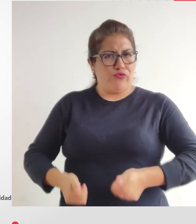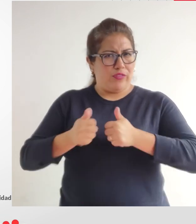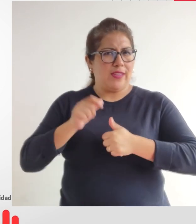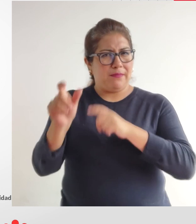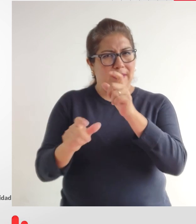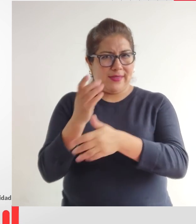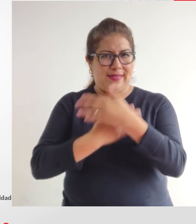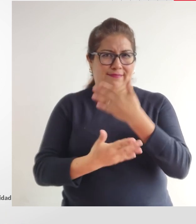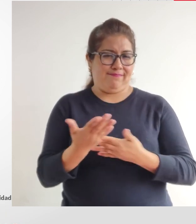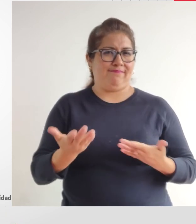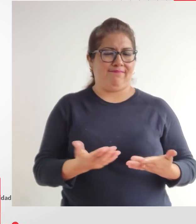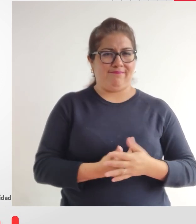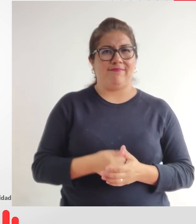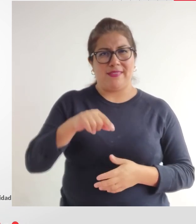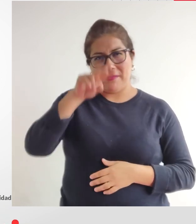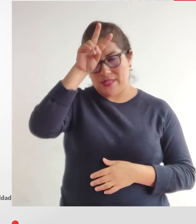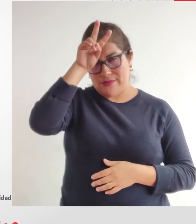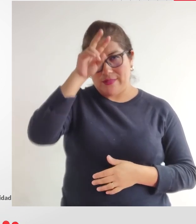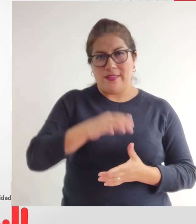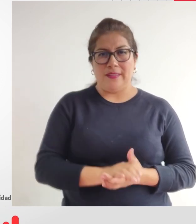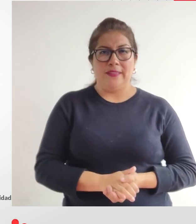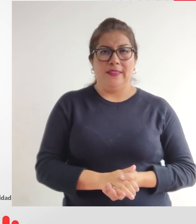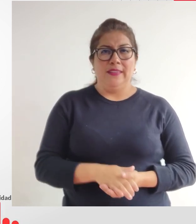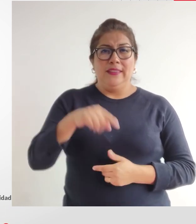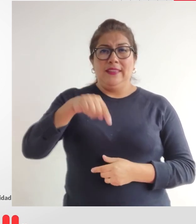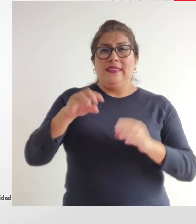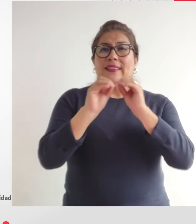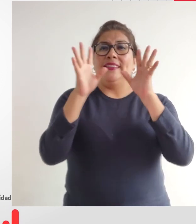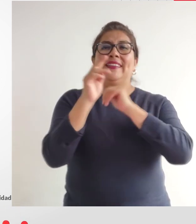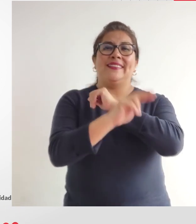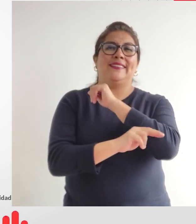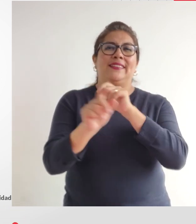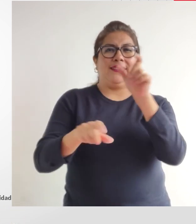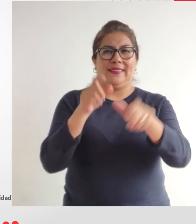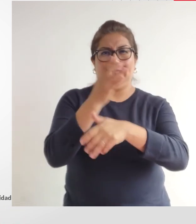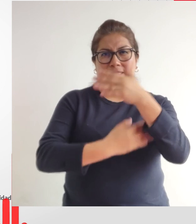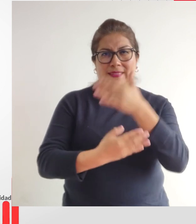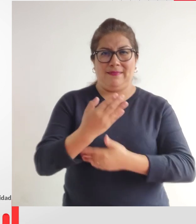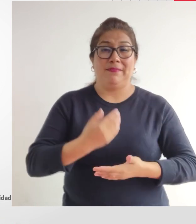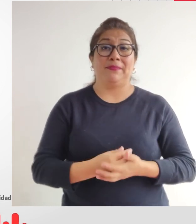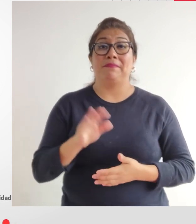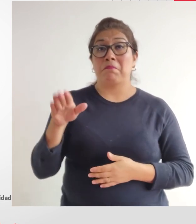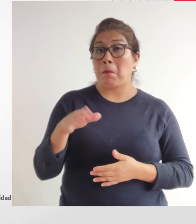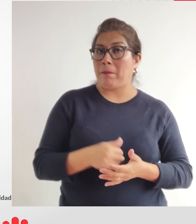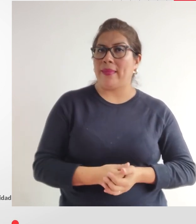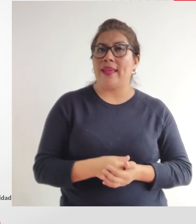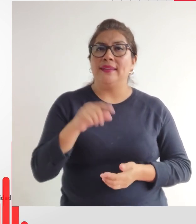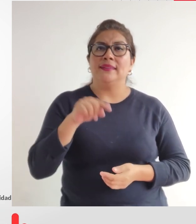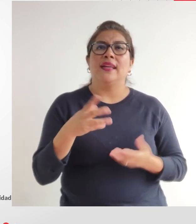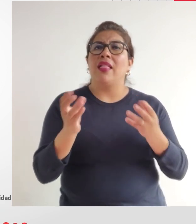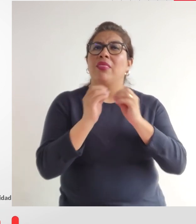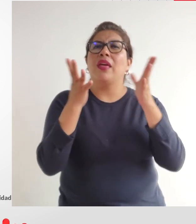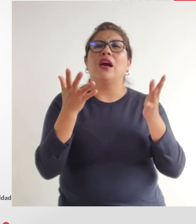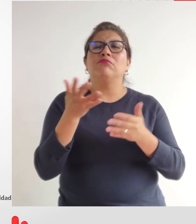de la persona con discapacidad en el Perú en este día nacional de la persona con discapacidad Enrique